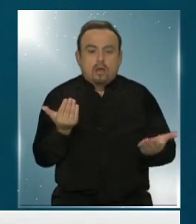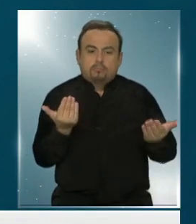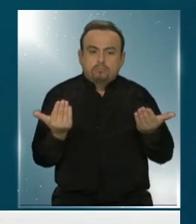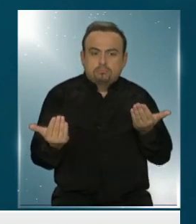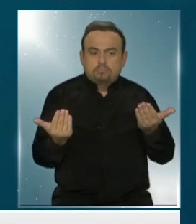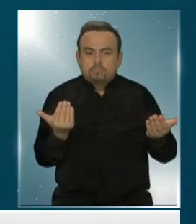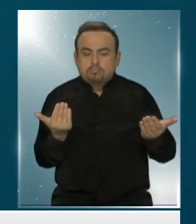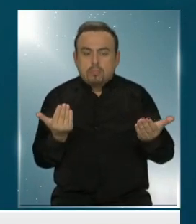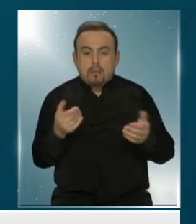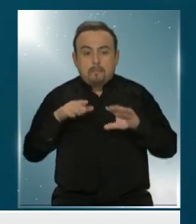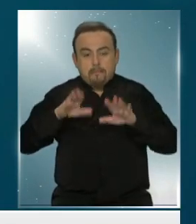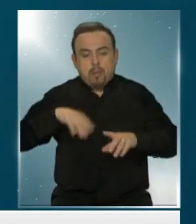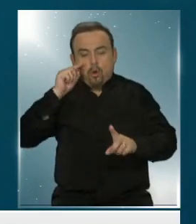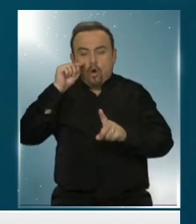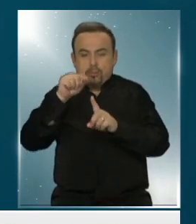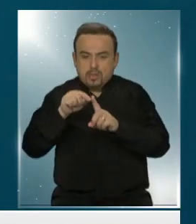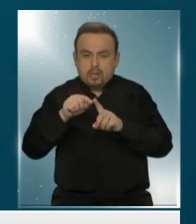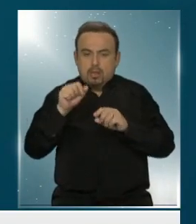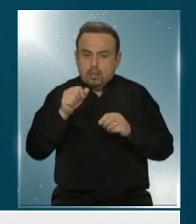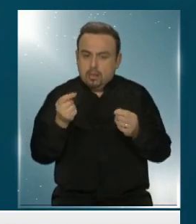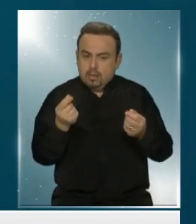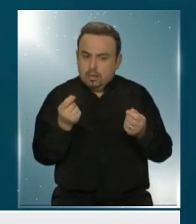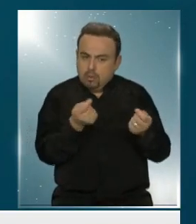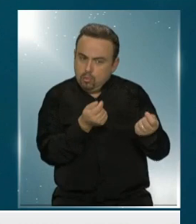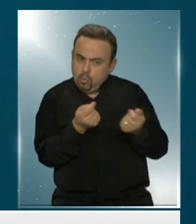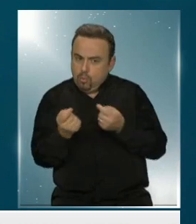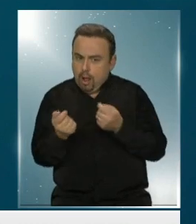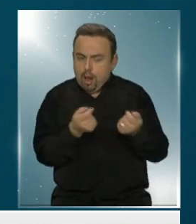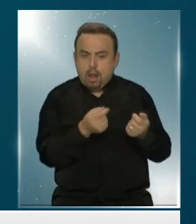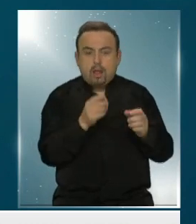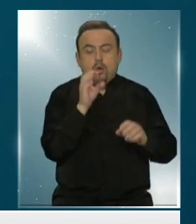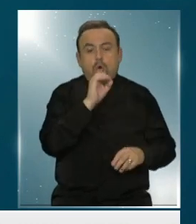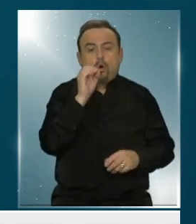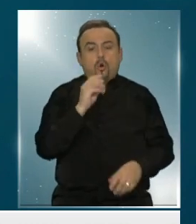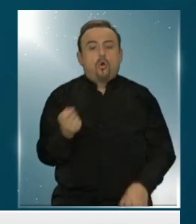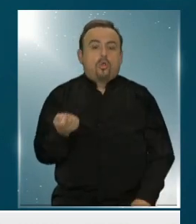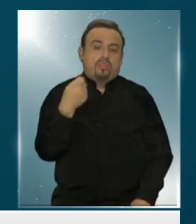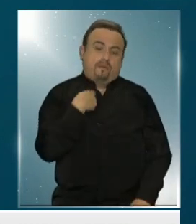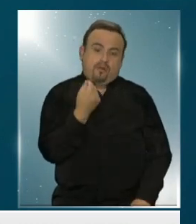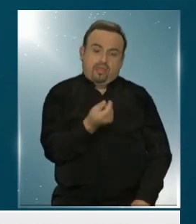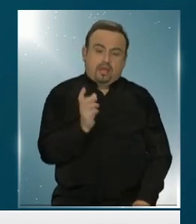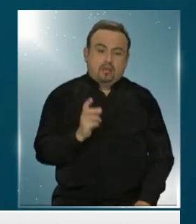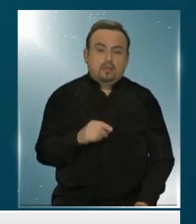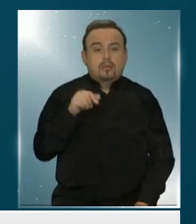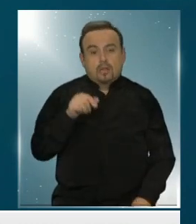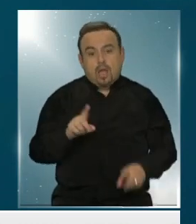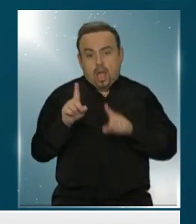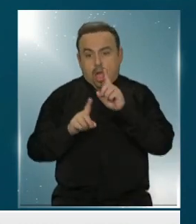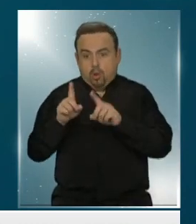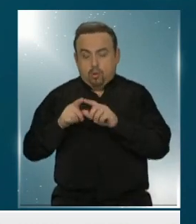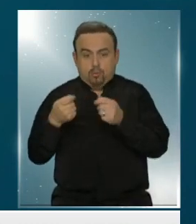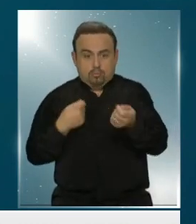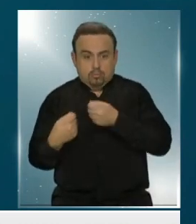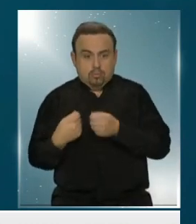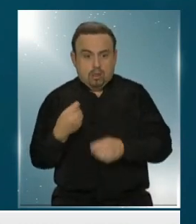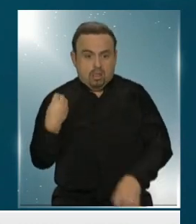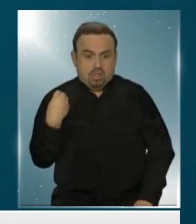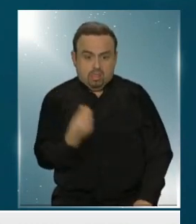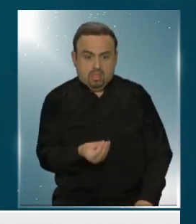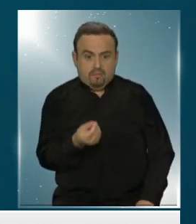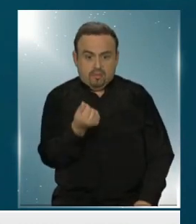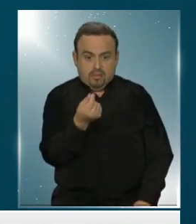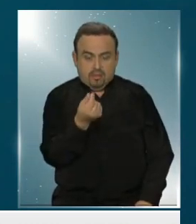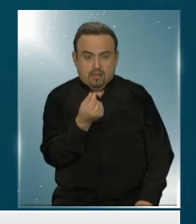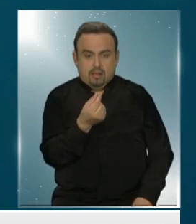decir que preste el mismo objetivo y que sea similar el servicio o la devolución del dinero ahora hemos visto en algunos mercados donde la devolución del dinero